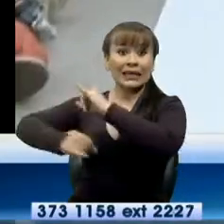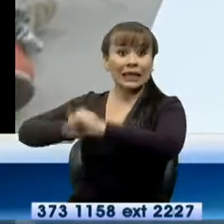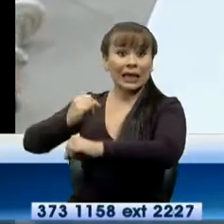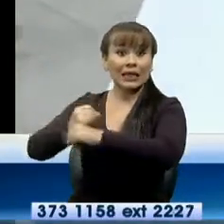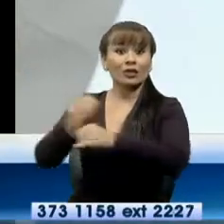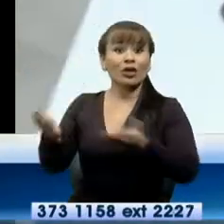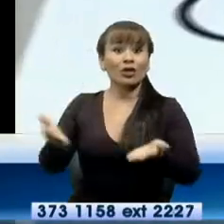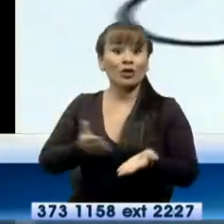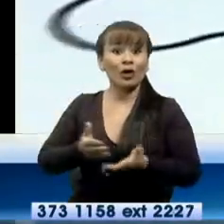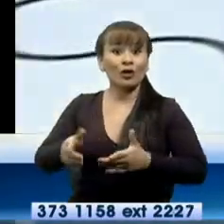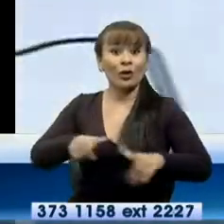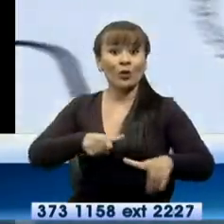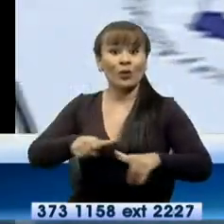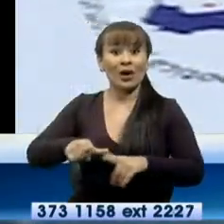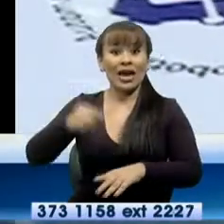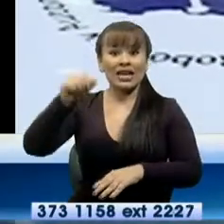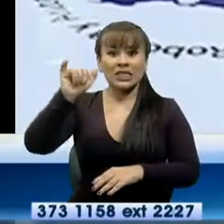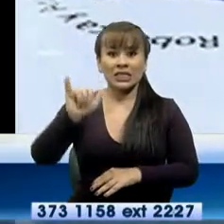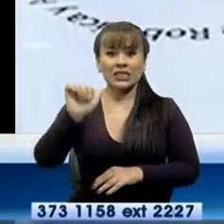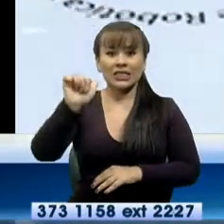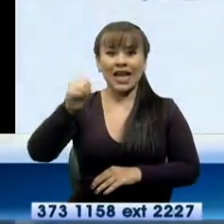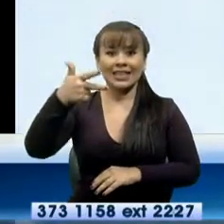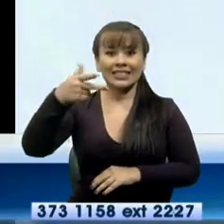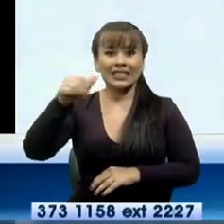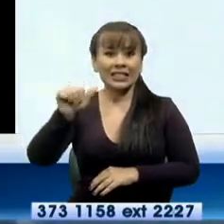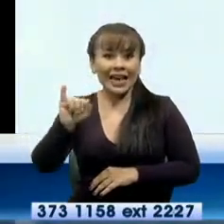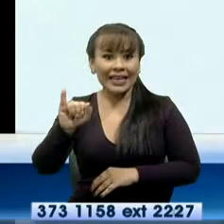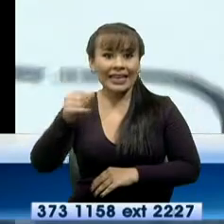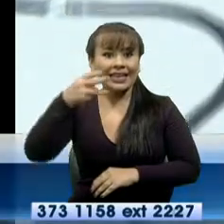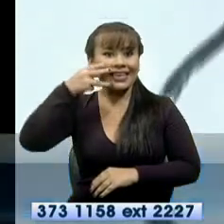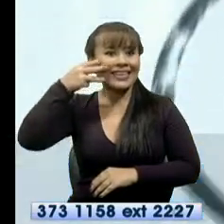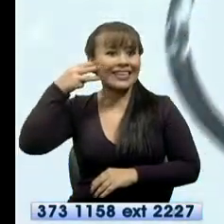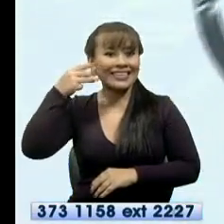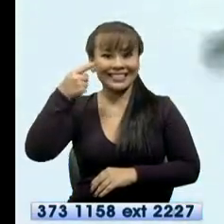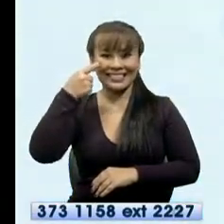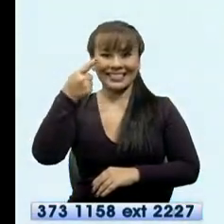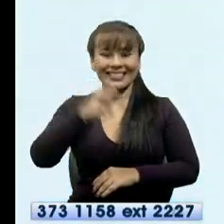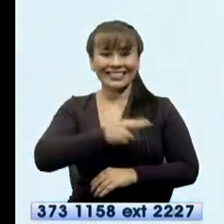Ciudad del Conocimiento Yachay el próximo mes. Informó Priscila Cadena.